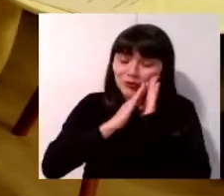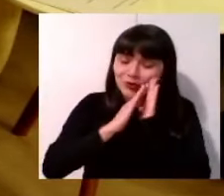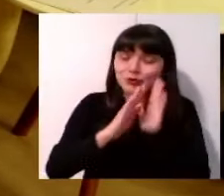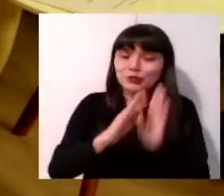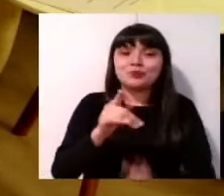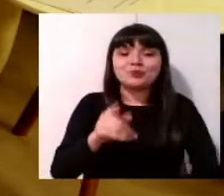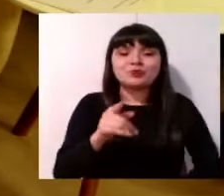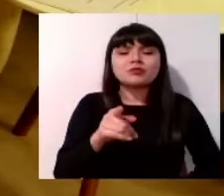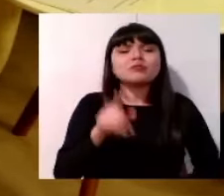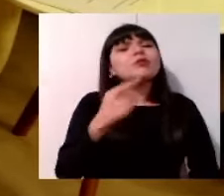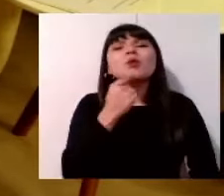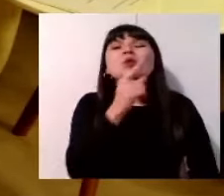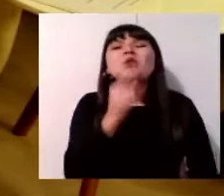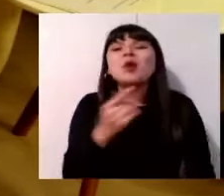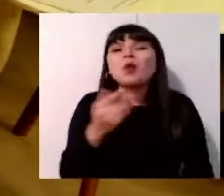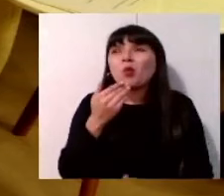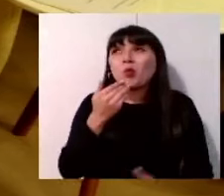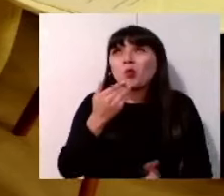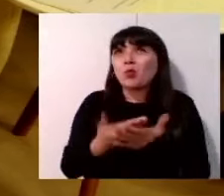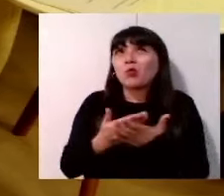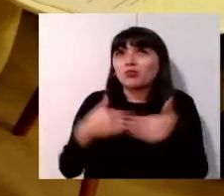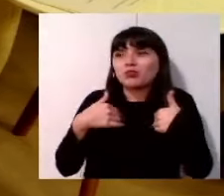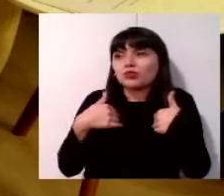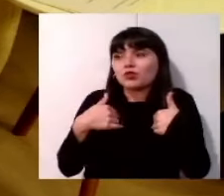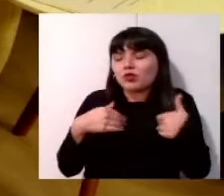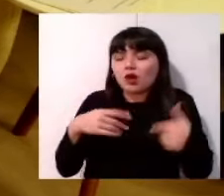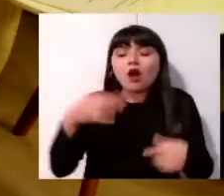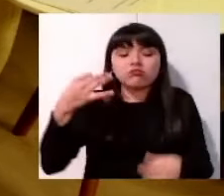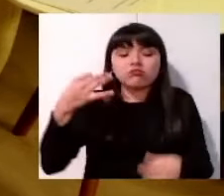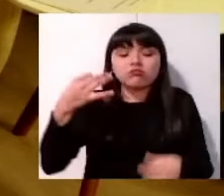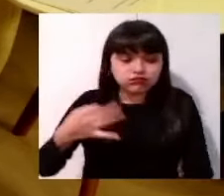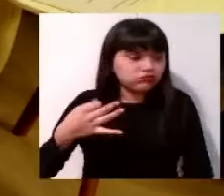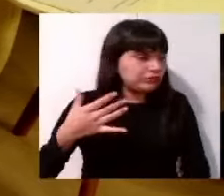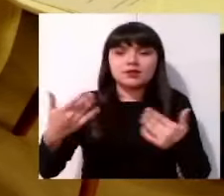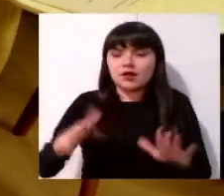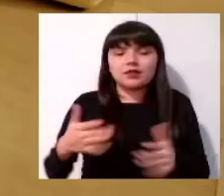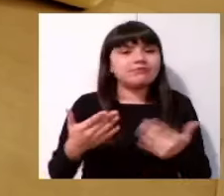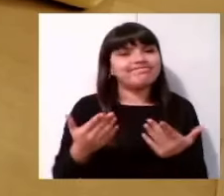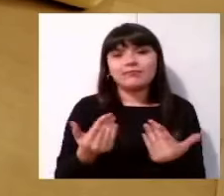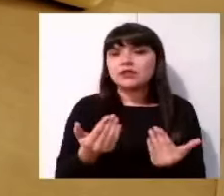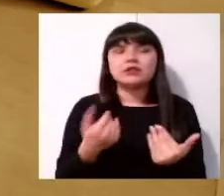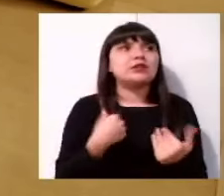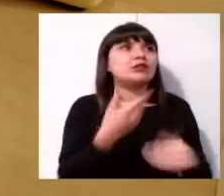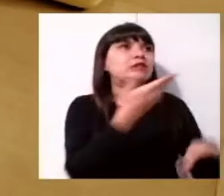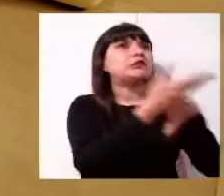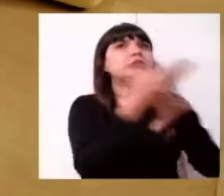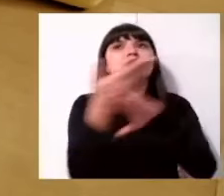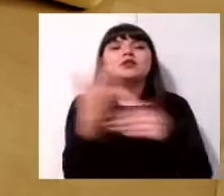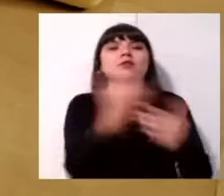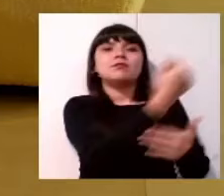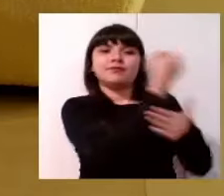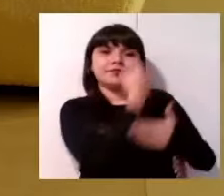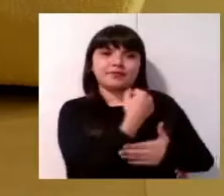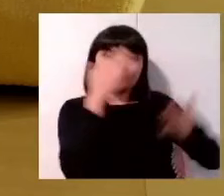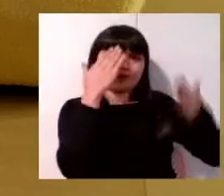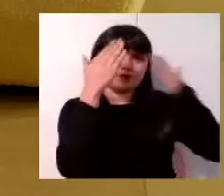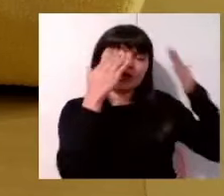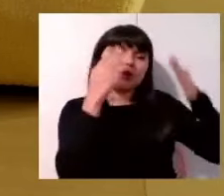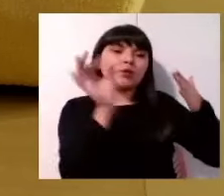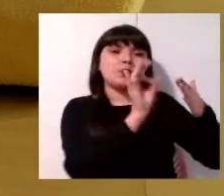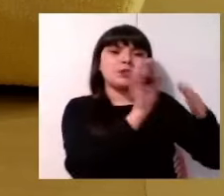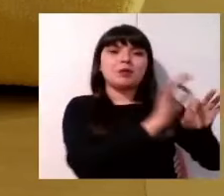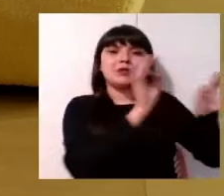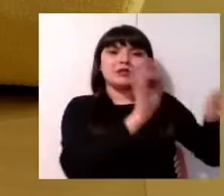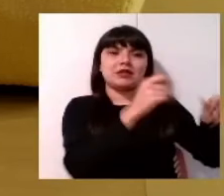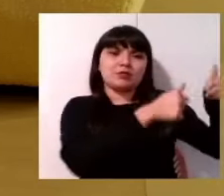el minuto que uno tiene un hijo que dice, ¿sabes qué? Hay que consultar a un especialista. Mira, cuando uno el problema no lo puede